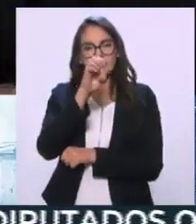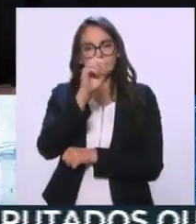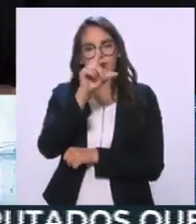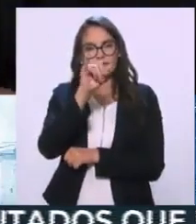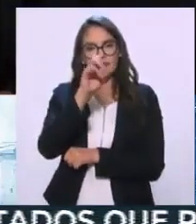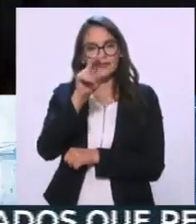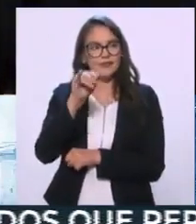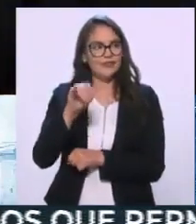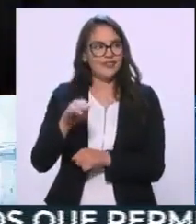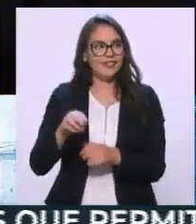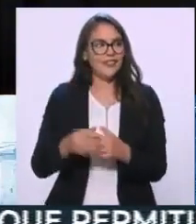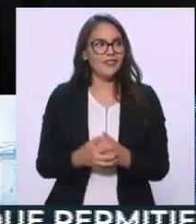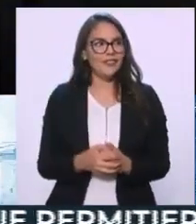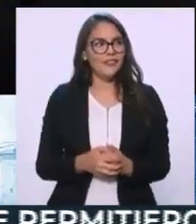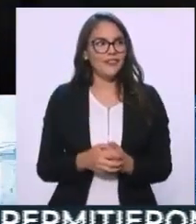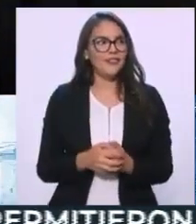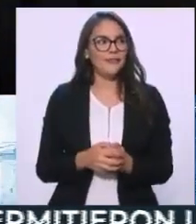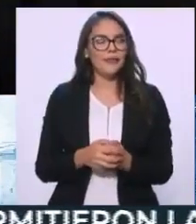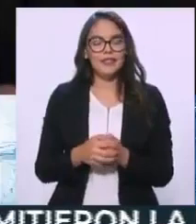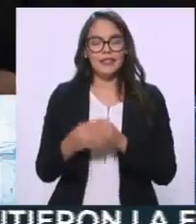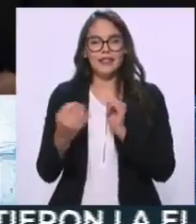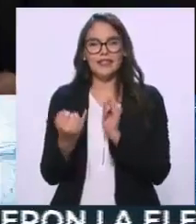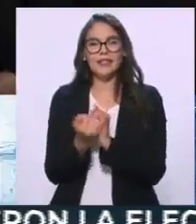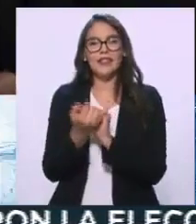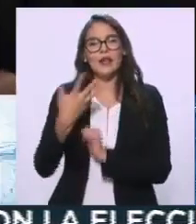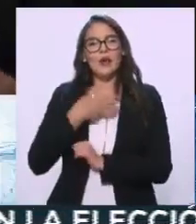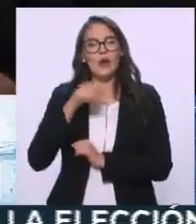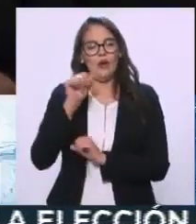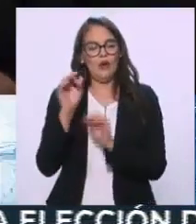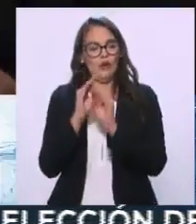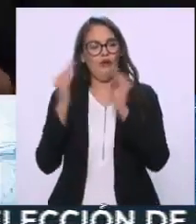llegando a una fase crítica.